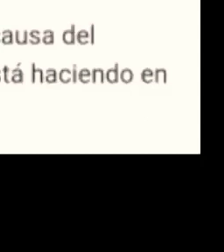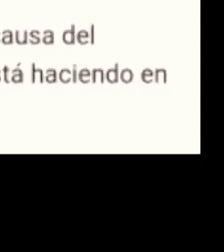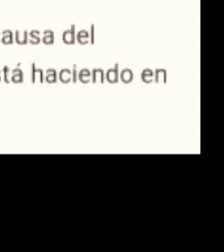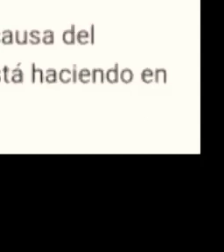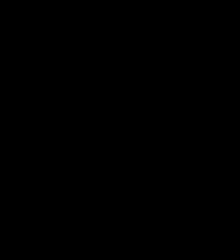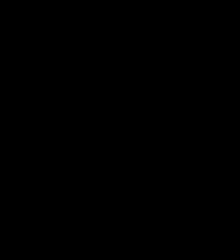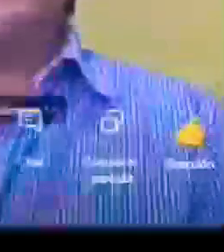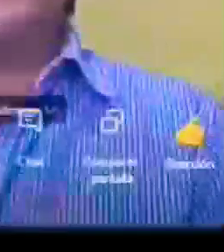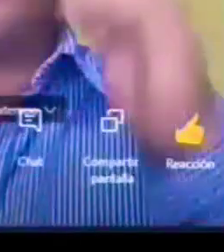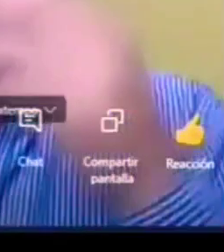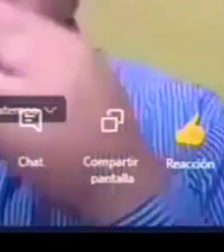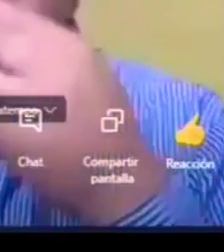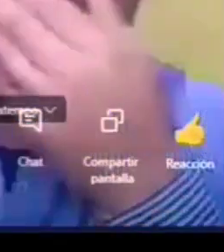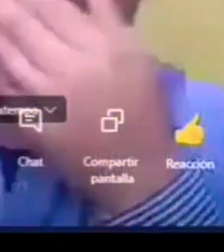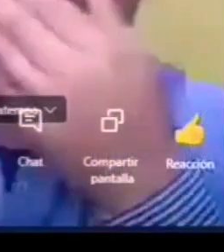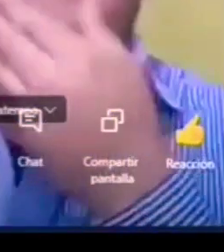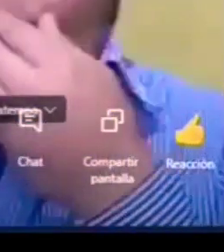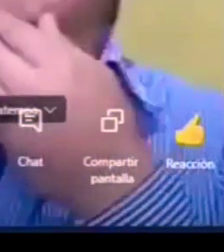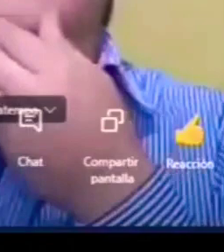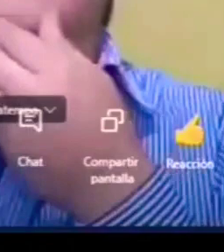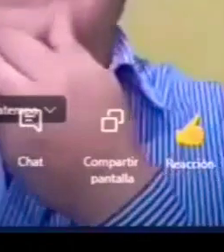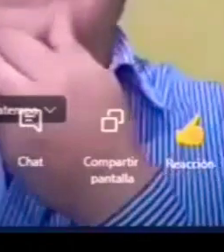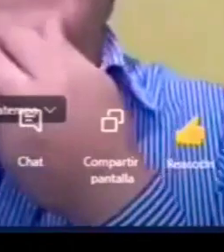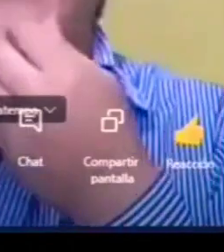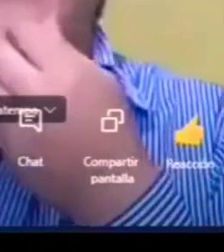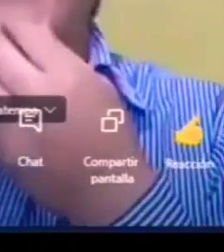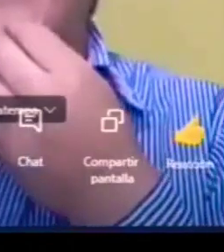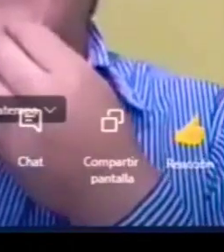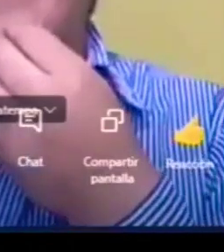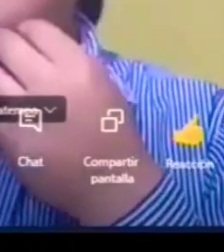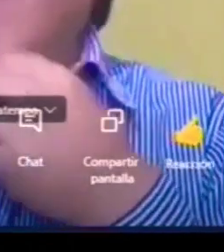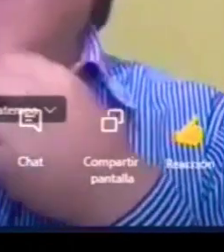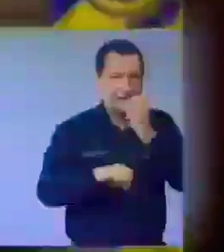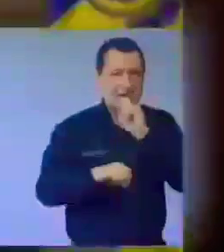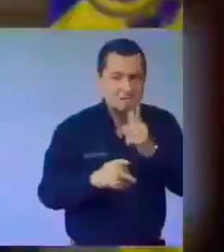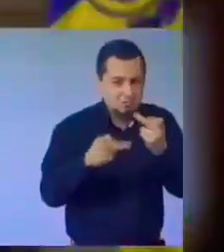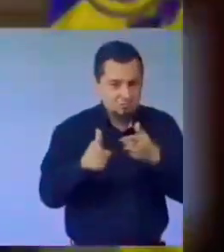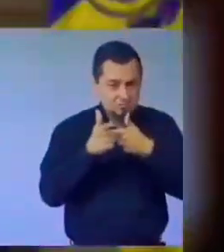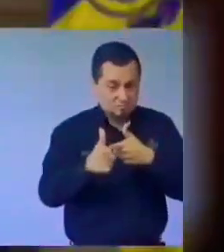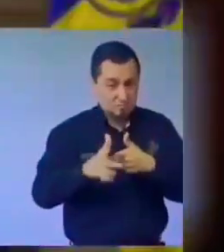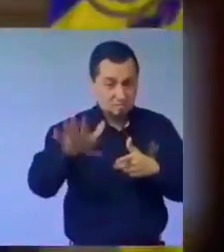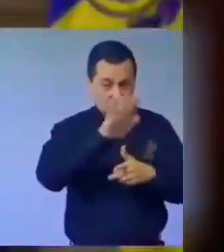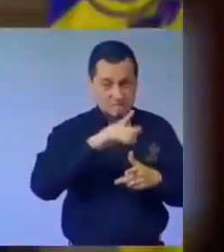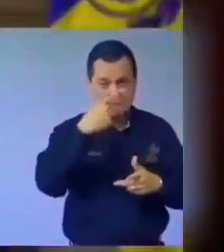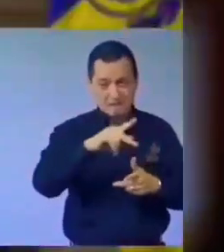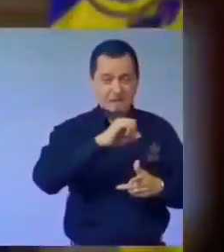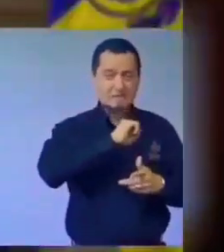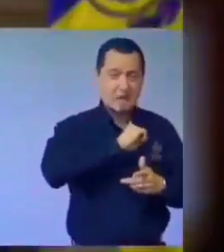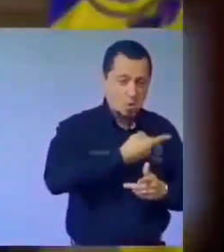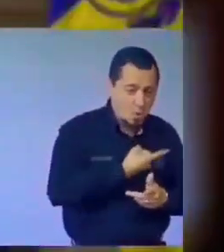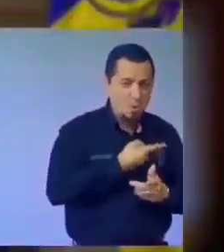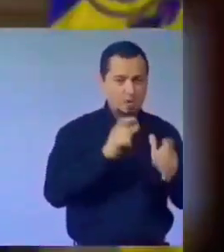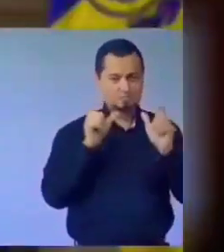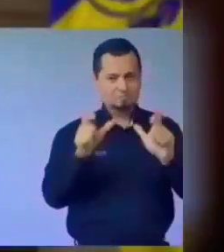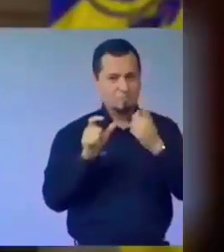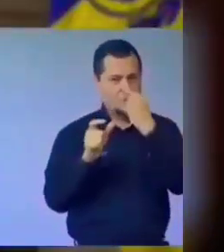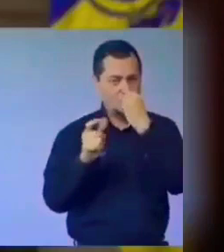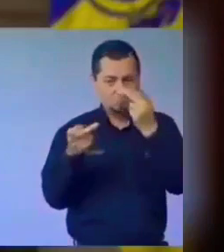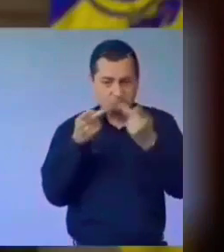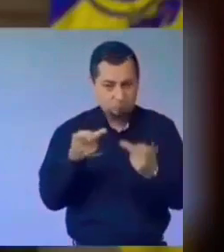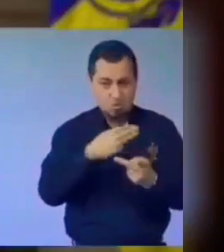mencionó su nombre. Esto es con respecto a todo lo que tiene que ver con economía. El Gabinete de Salud y el de Seguridad, en conjunto